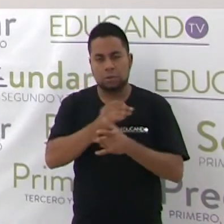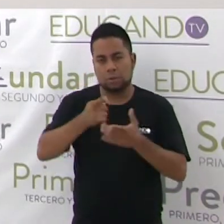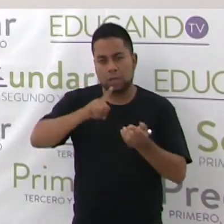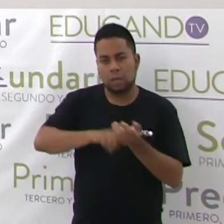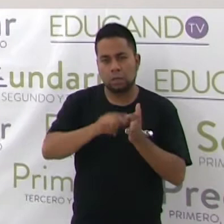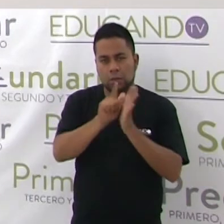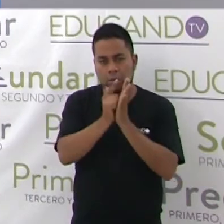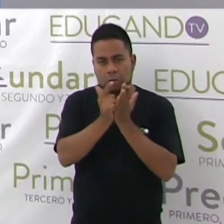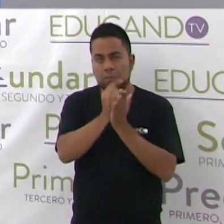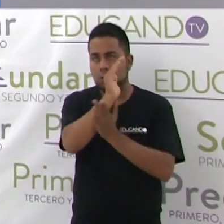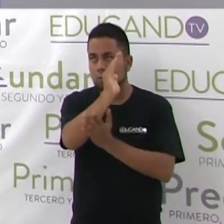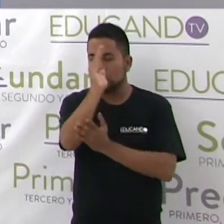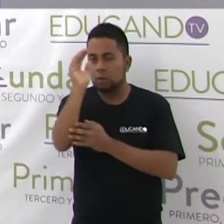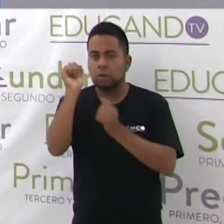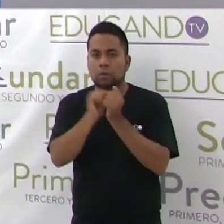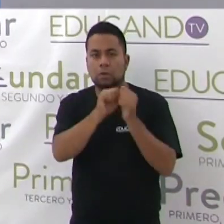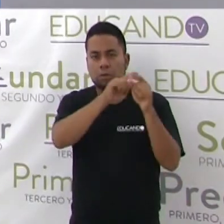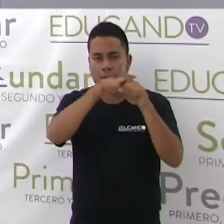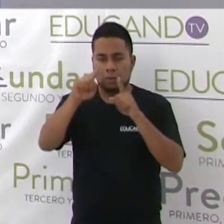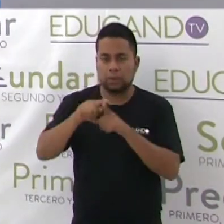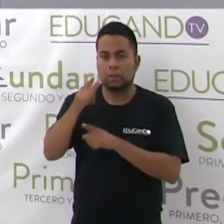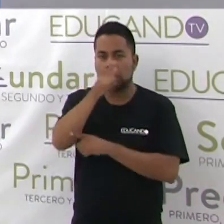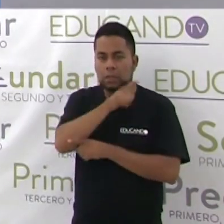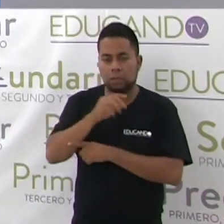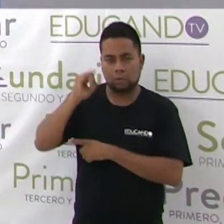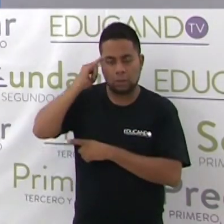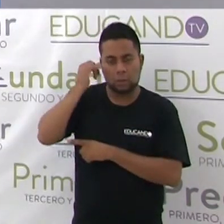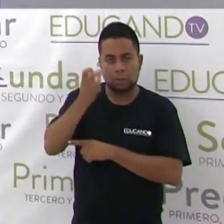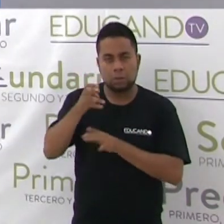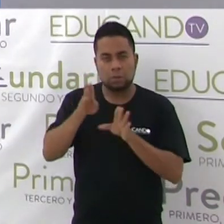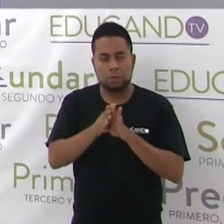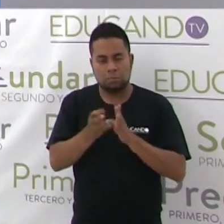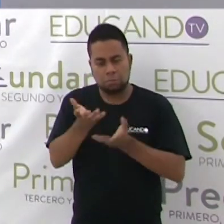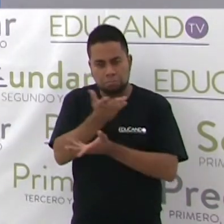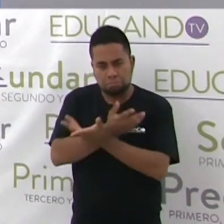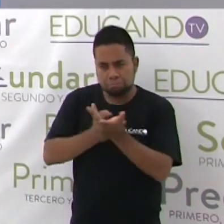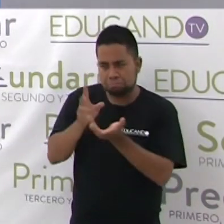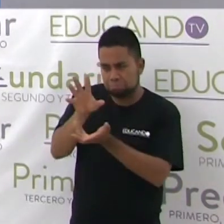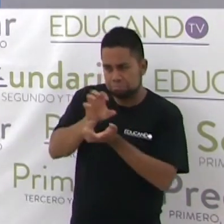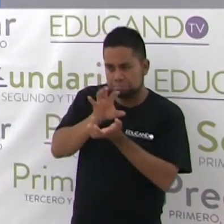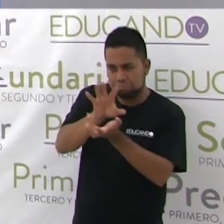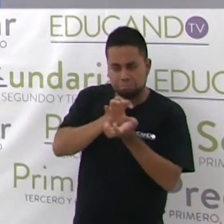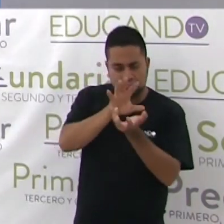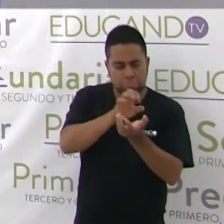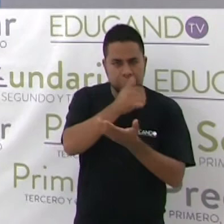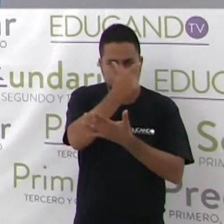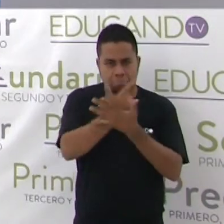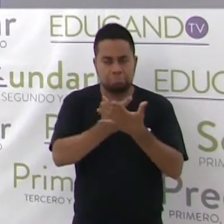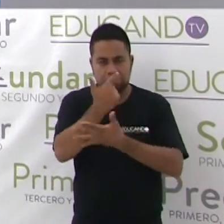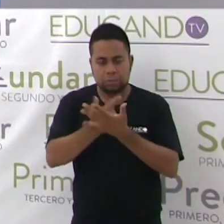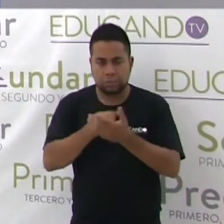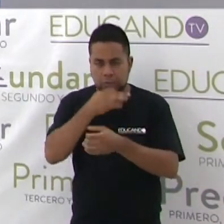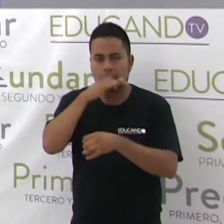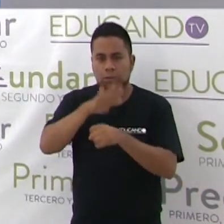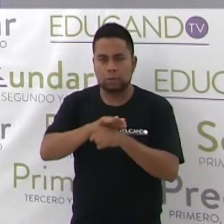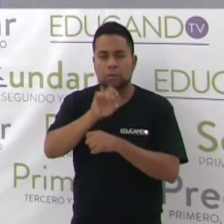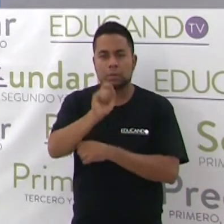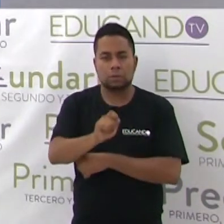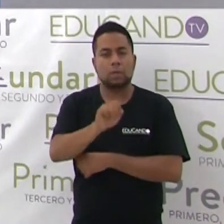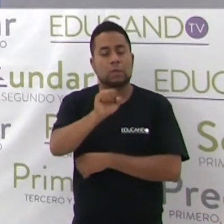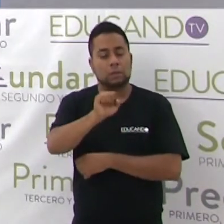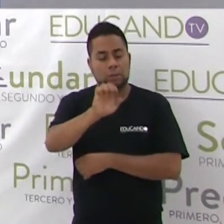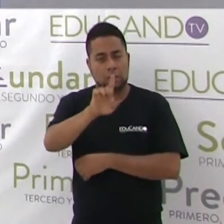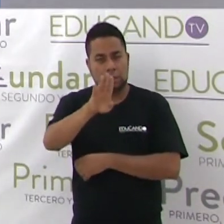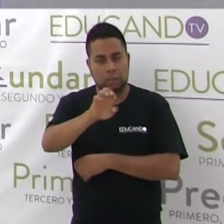en la biblioteca con diferentes lenguas. Es una pequeña compilación que nuevamente te comento que el CEDELIO